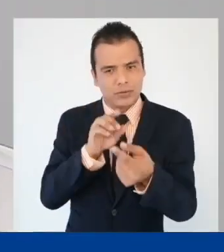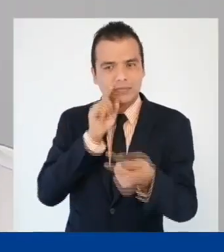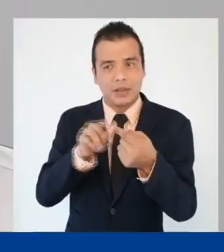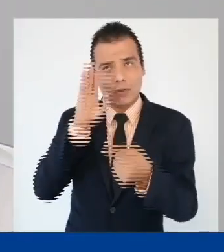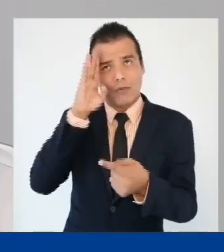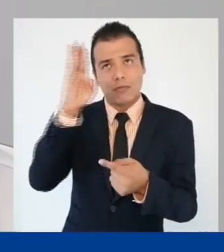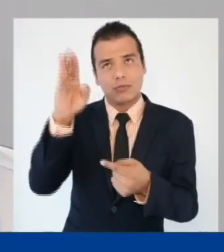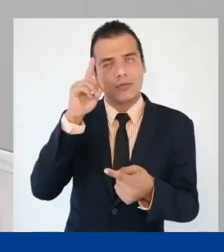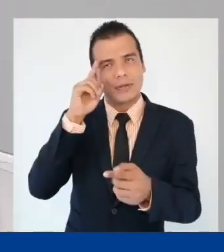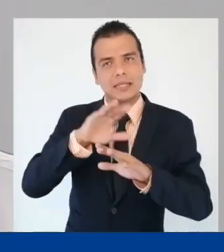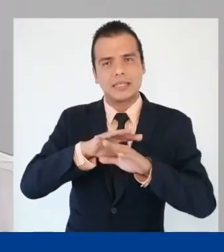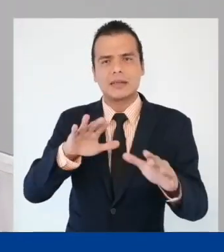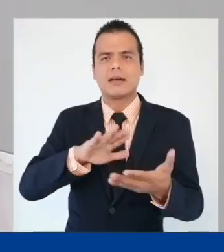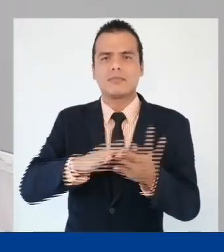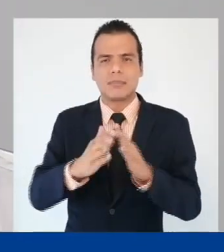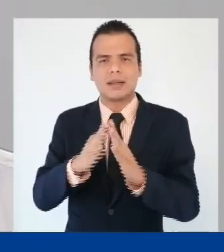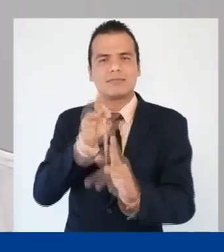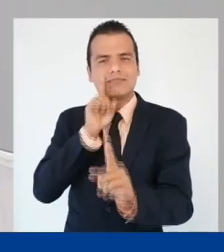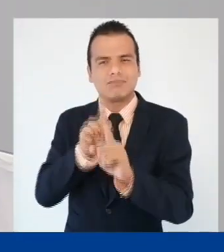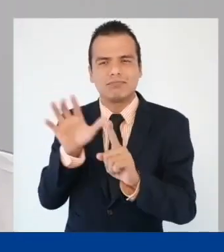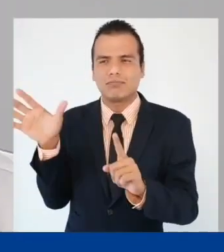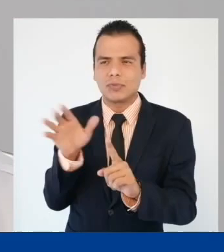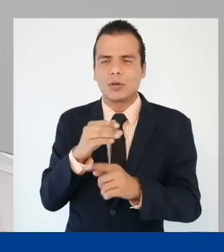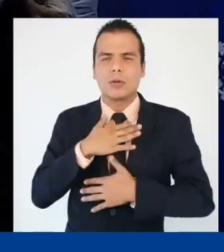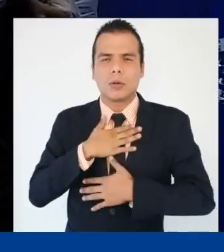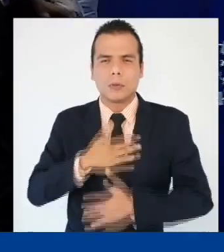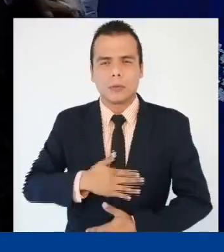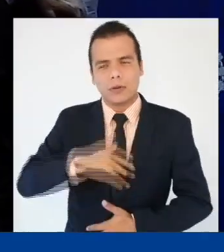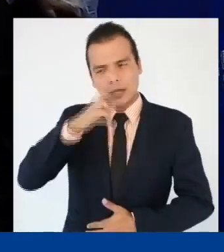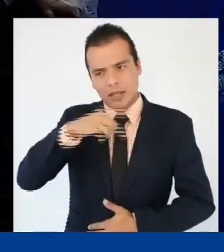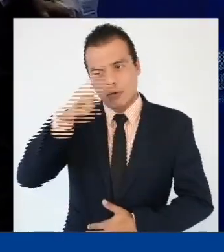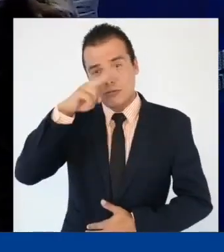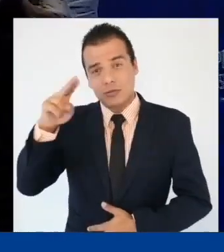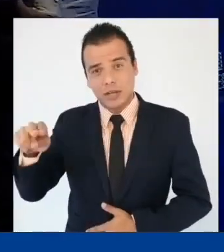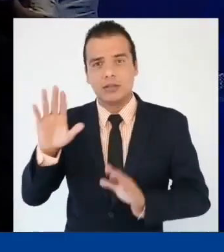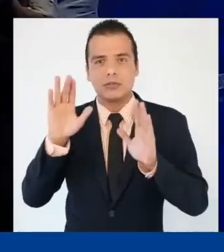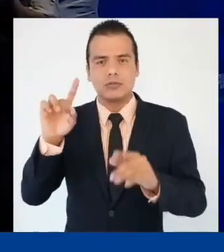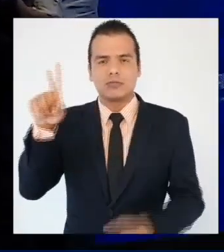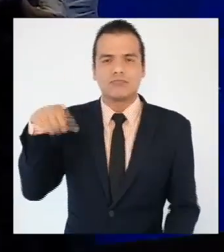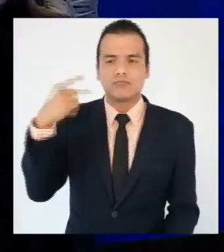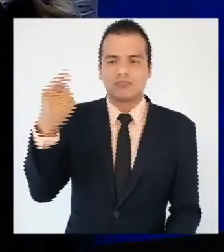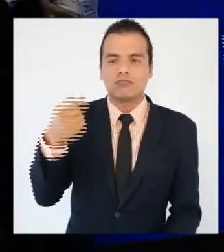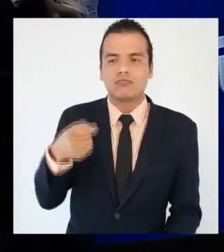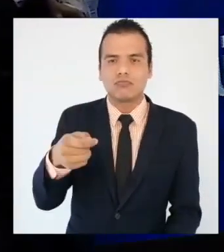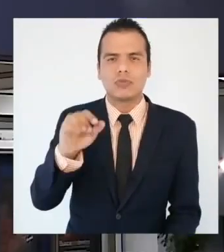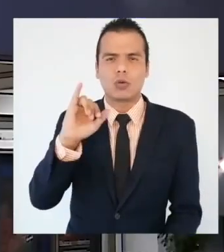una paz, a unos acuerdos, y que ambas partes cedan. El próximo debate será este